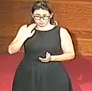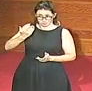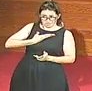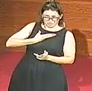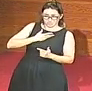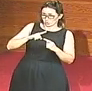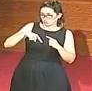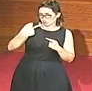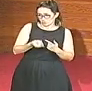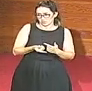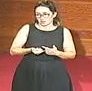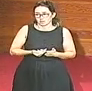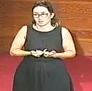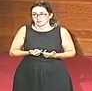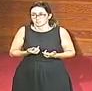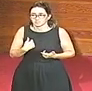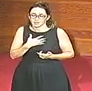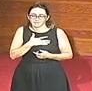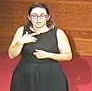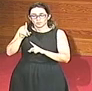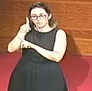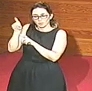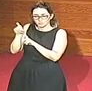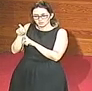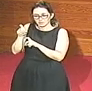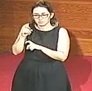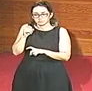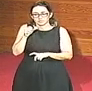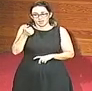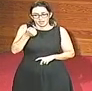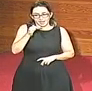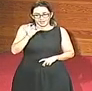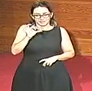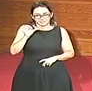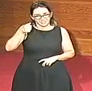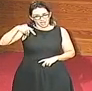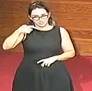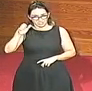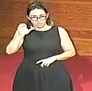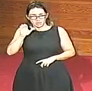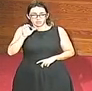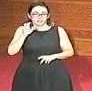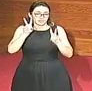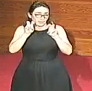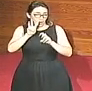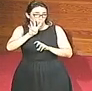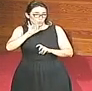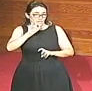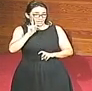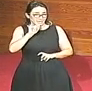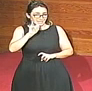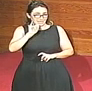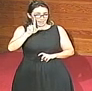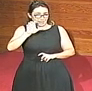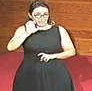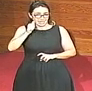quería preguntarte básicamente qué opinas de Julian Assange, de Wikileaks, por qué este tema no se trata en los medios, por qué sigue